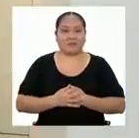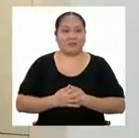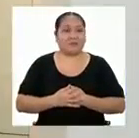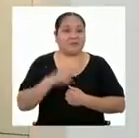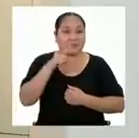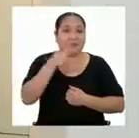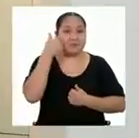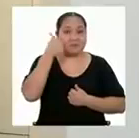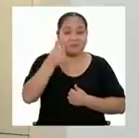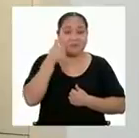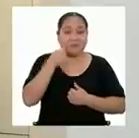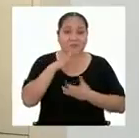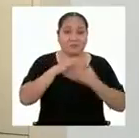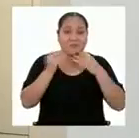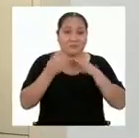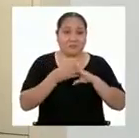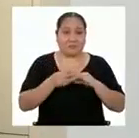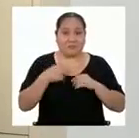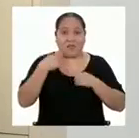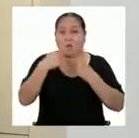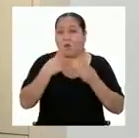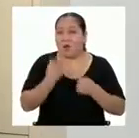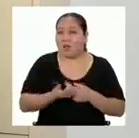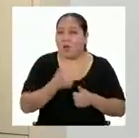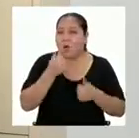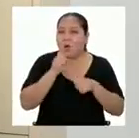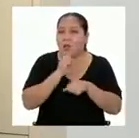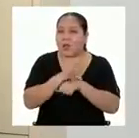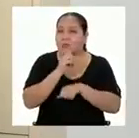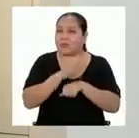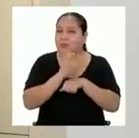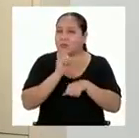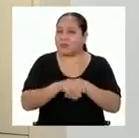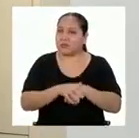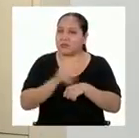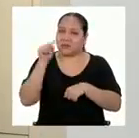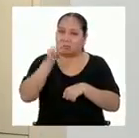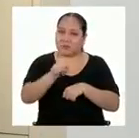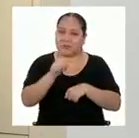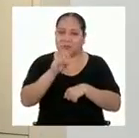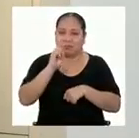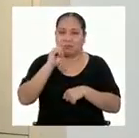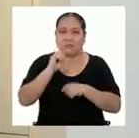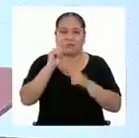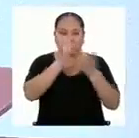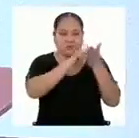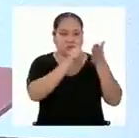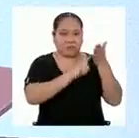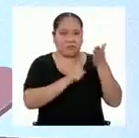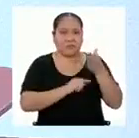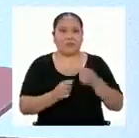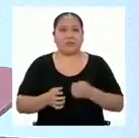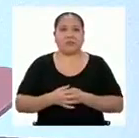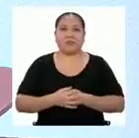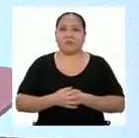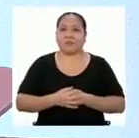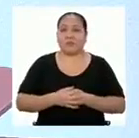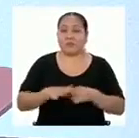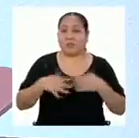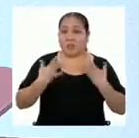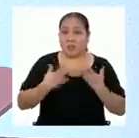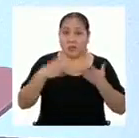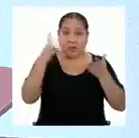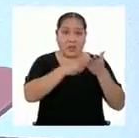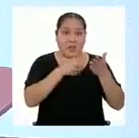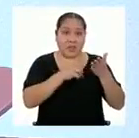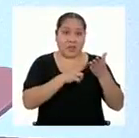Muy buen relato, Jonathan. Y cuéntanos, ¿qué sugerencia interesante nos tienes con respecto a ese texto? Que podríamos leer